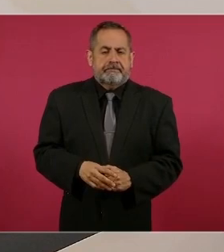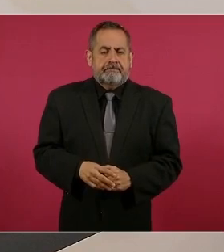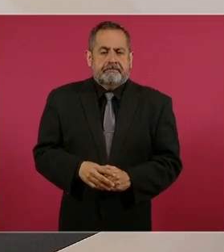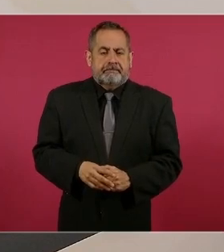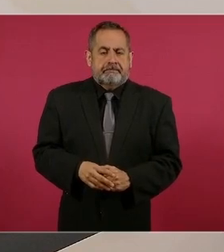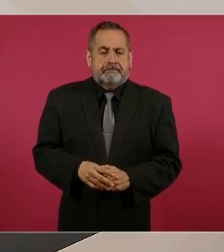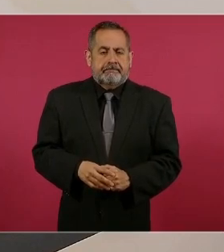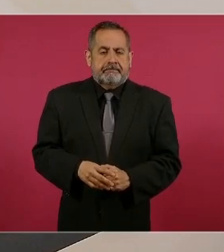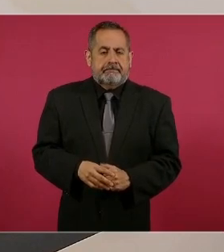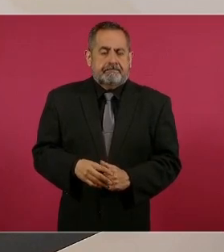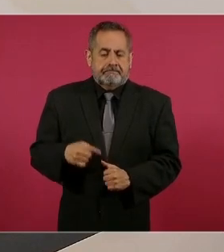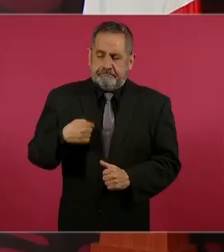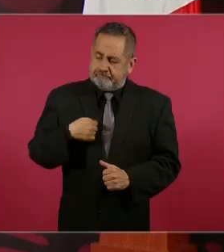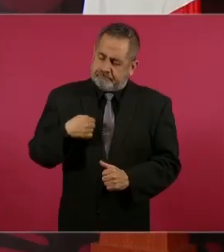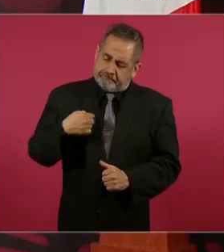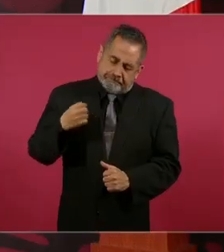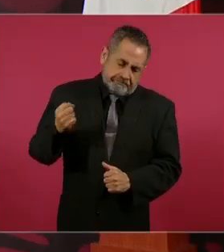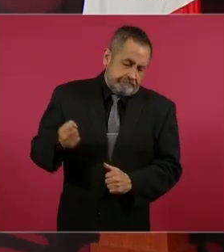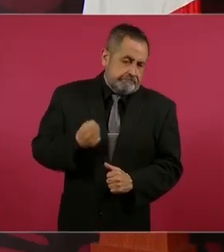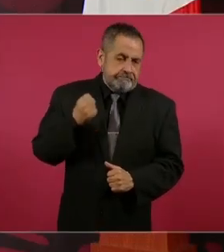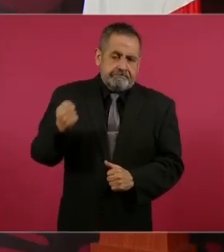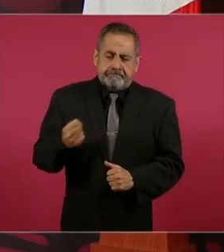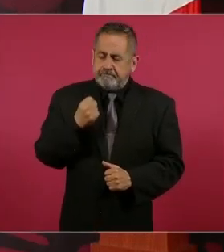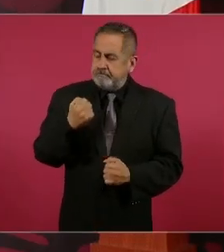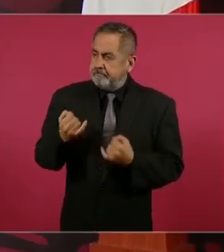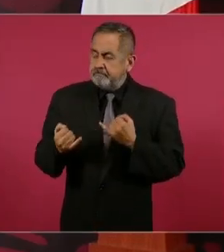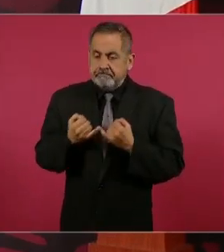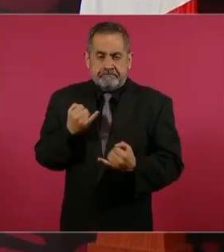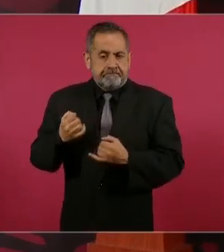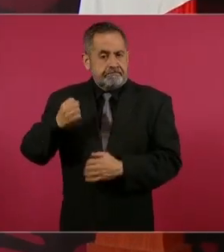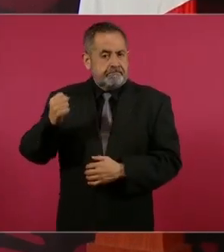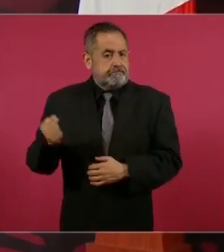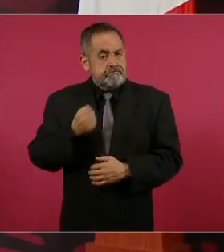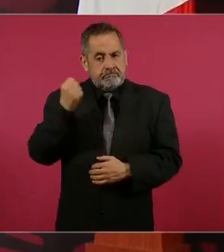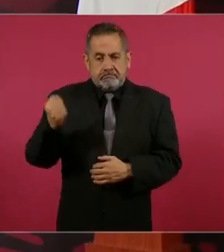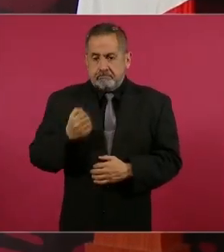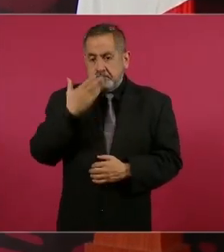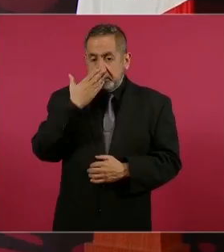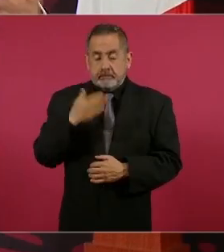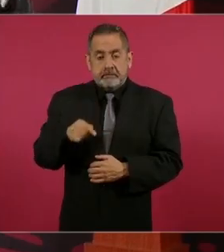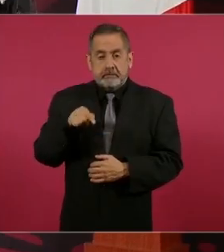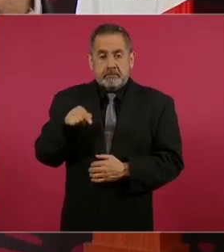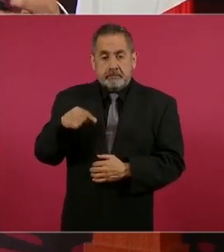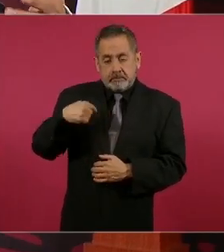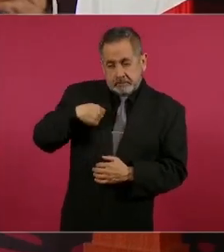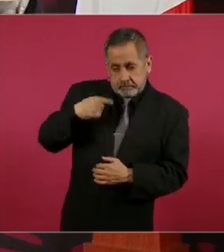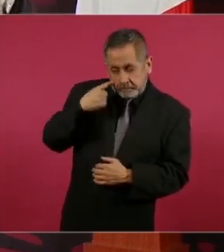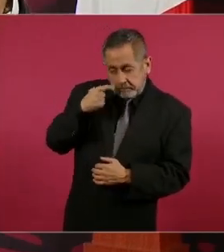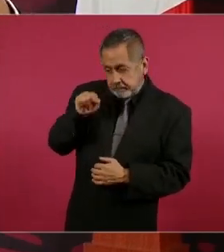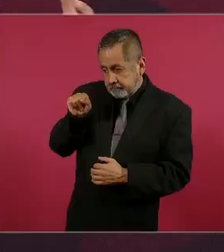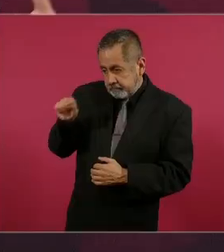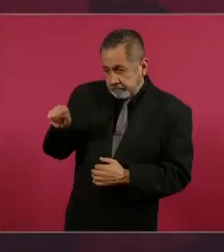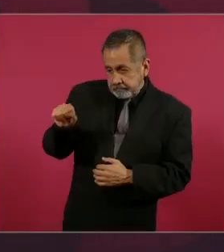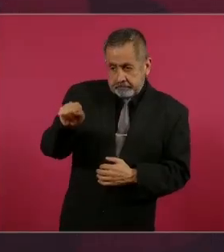Yo tuve la suerte, la fortuna de que encontré